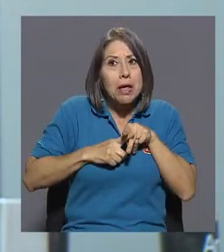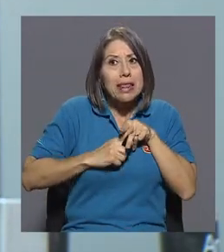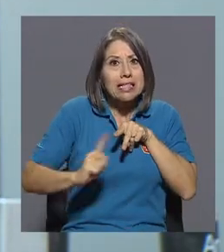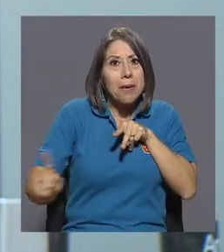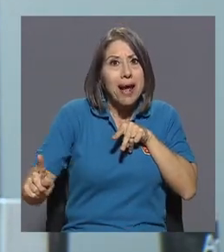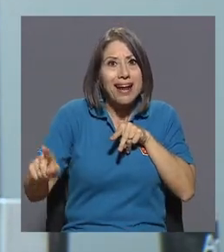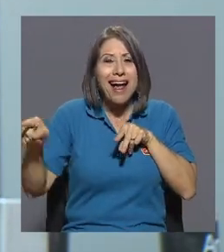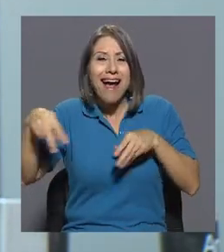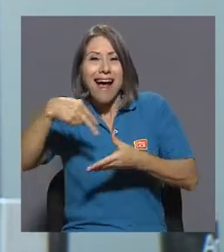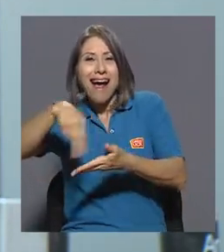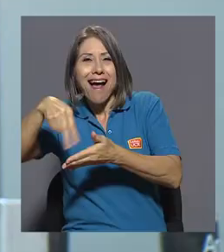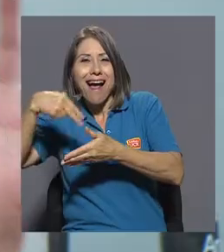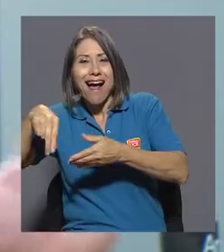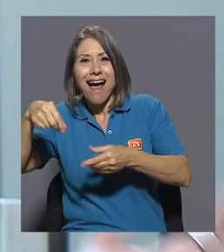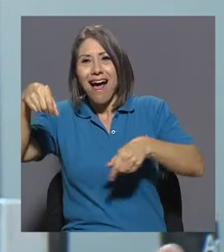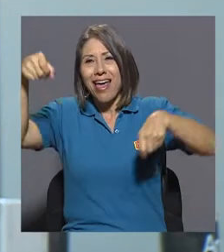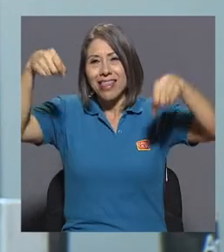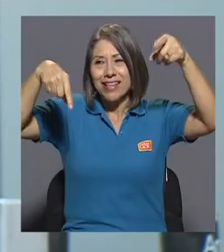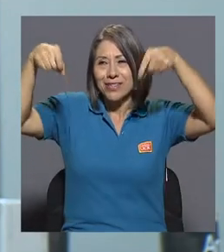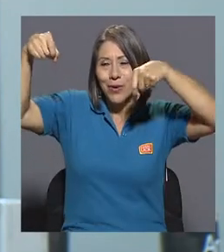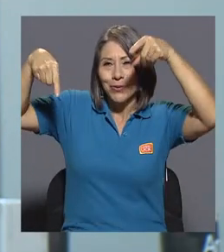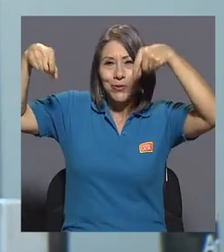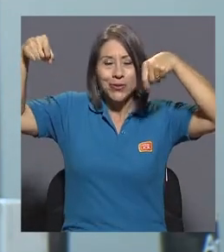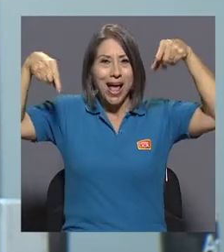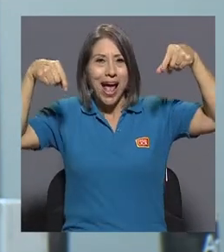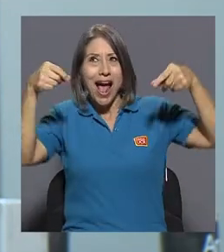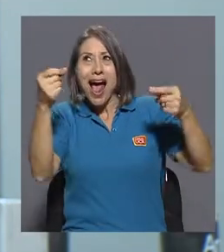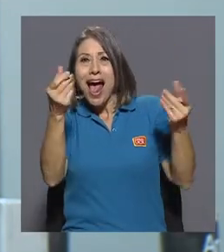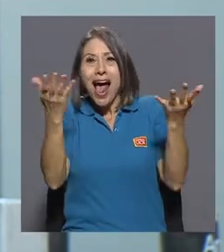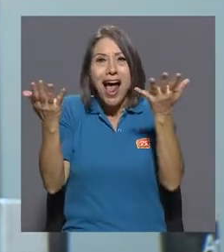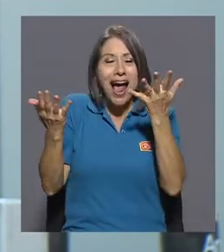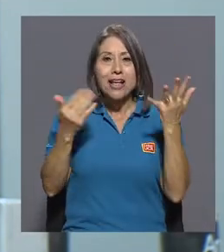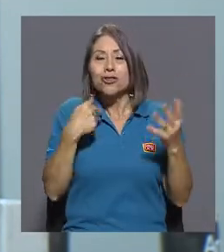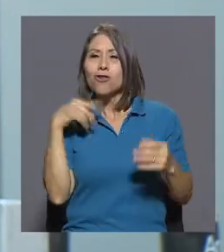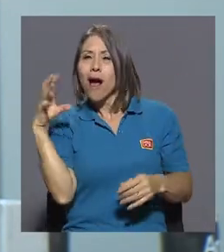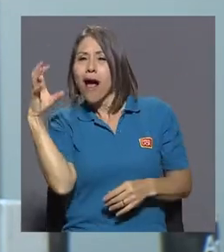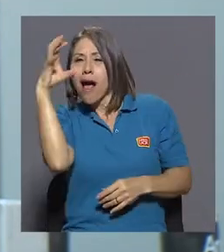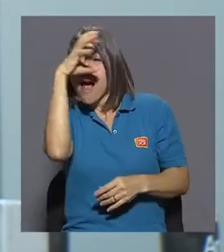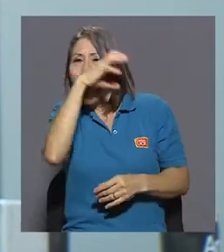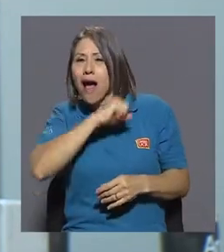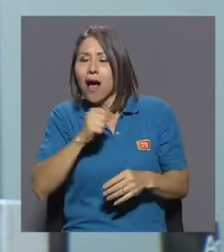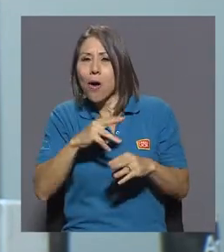San Francisco. Y comienzo a descubrir este nuevo mundo tan diferente a la que yo vivía.